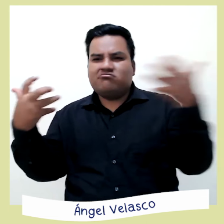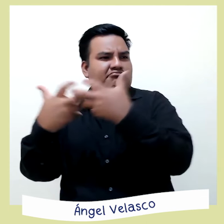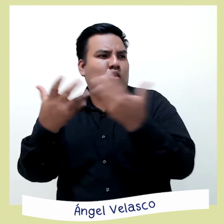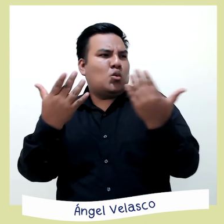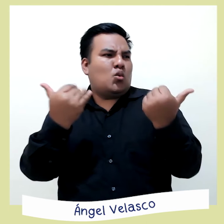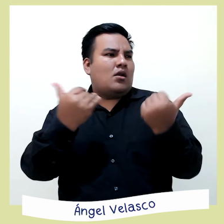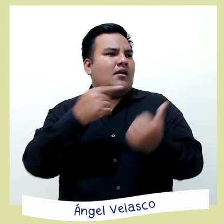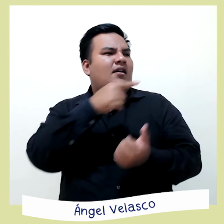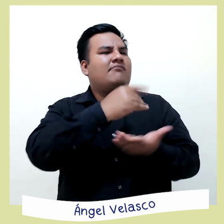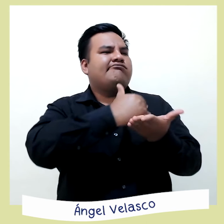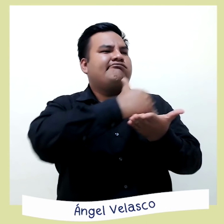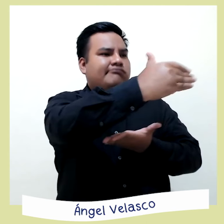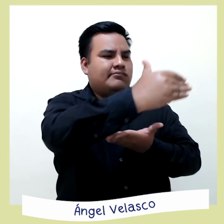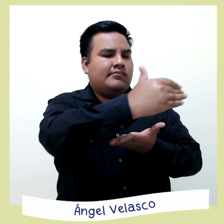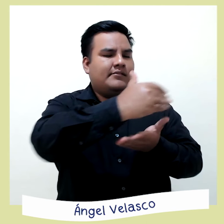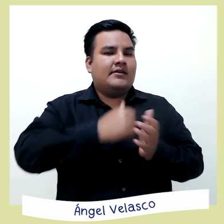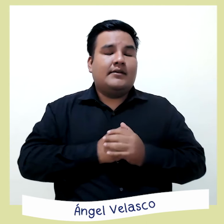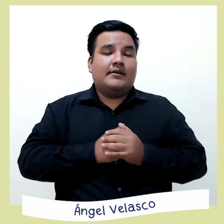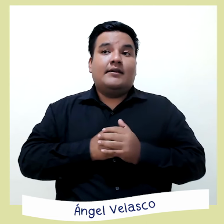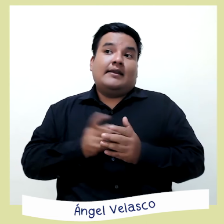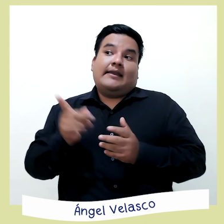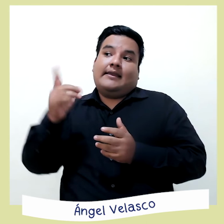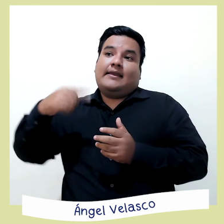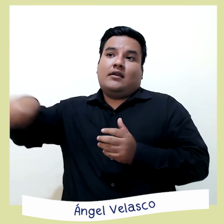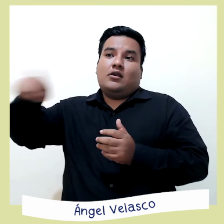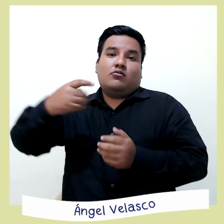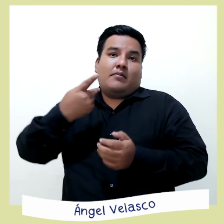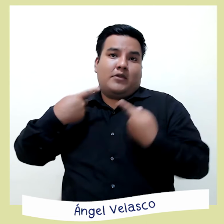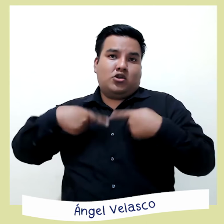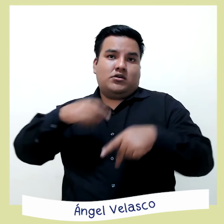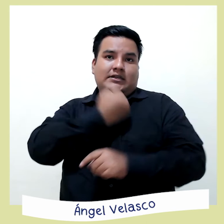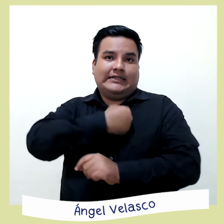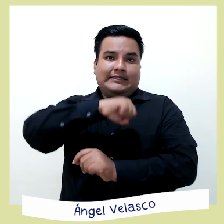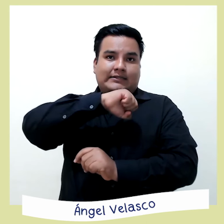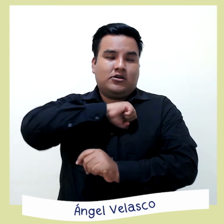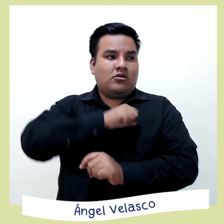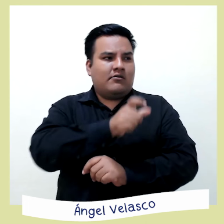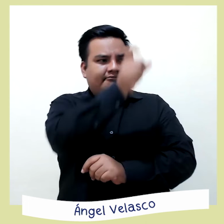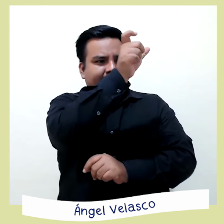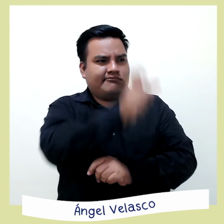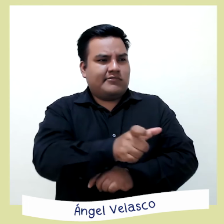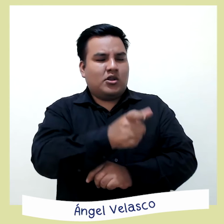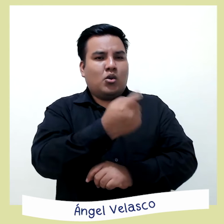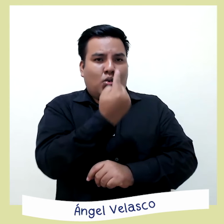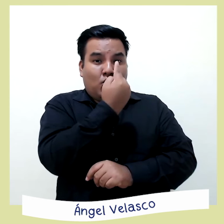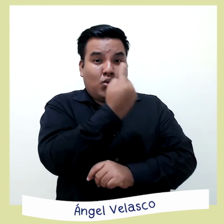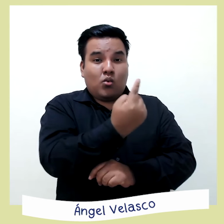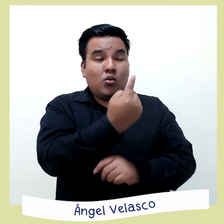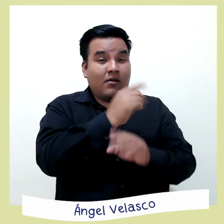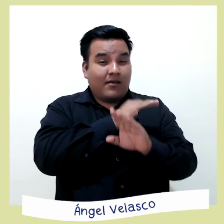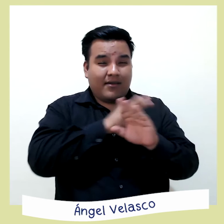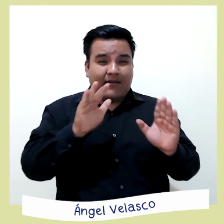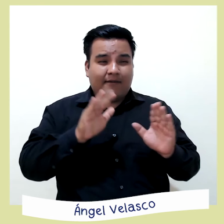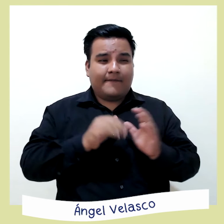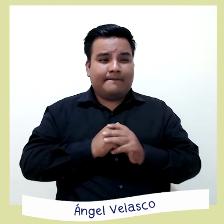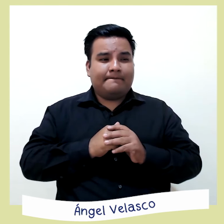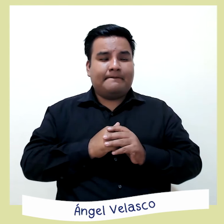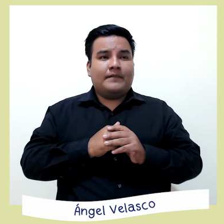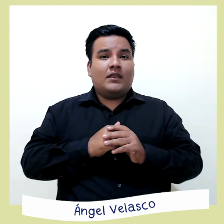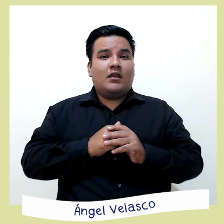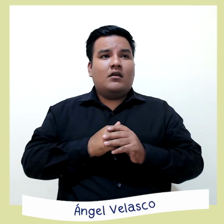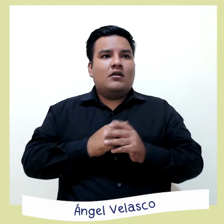educación, y su construcción de masculinidad o su construcción de feminidad. Entonces somos excluidas y